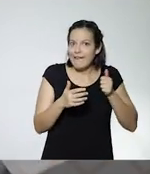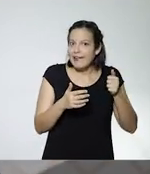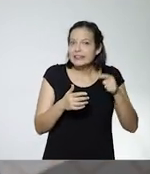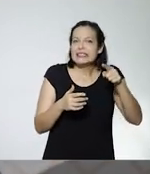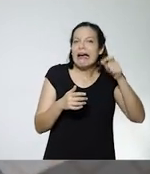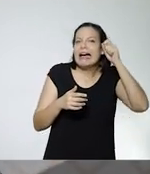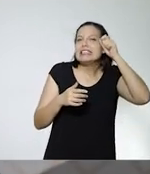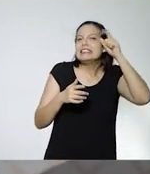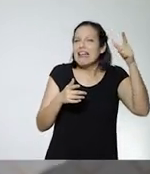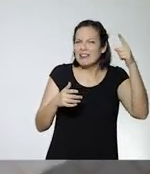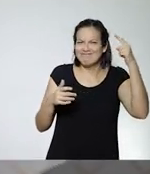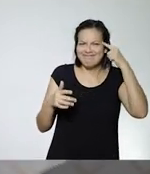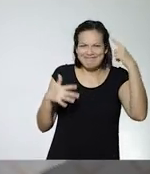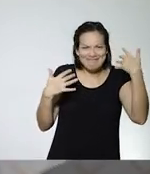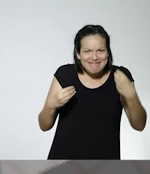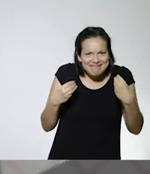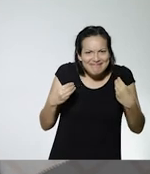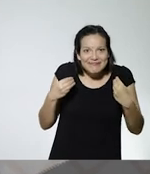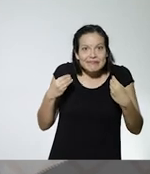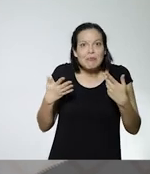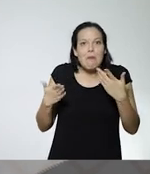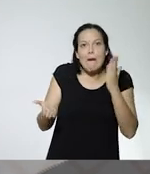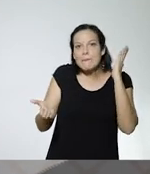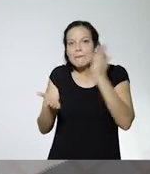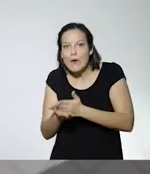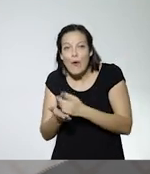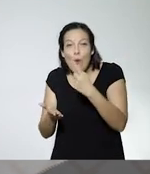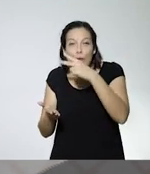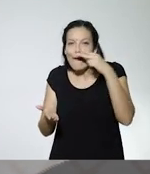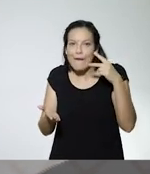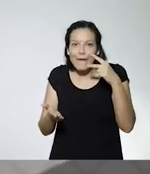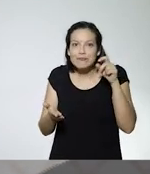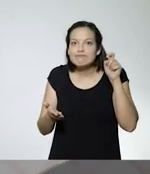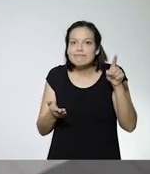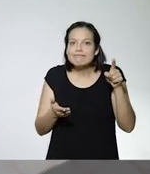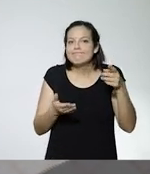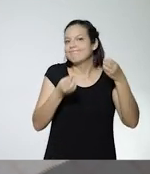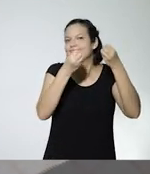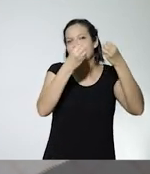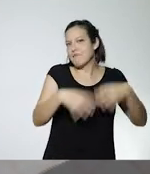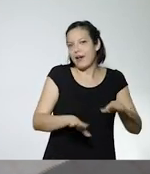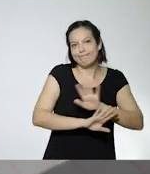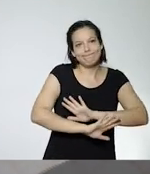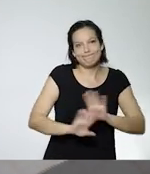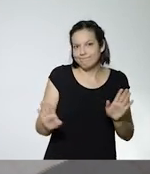abandonaran la loca idea de imponer un único olor.